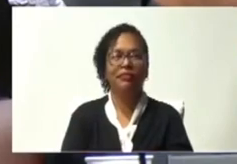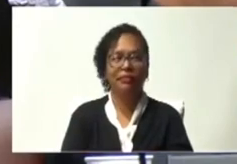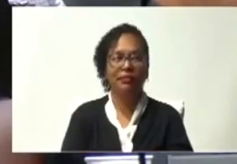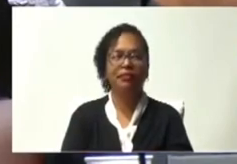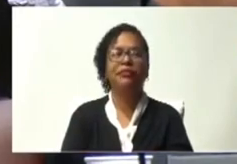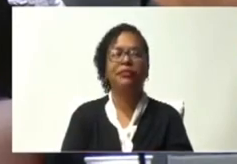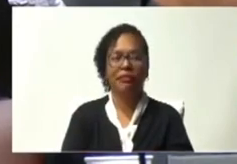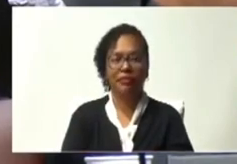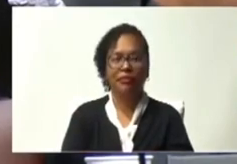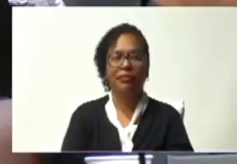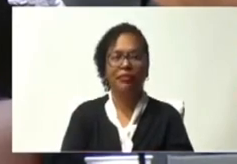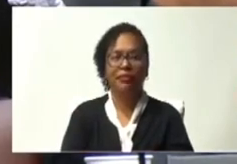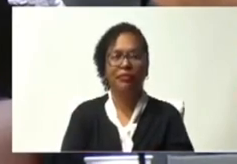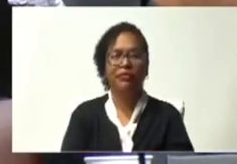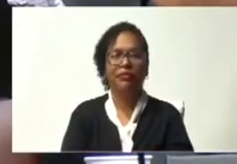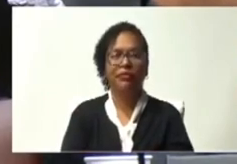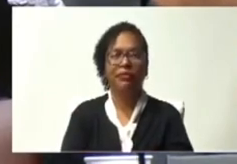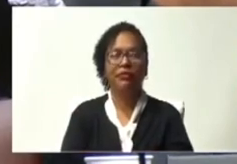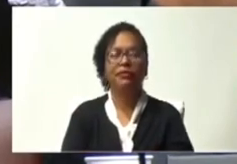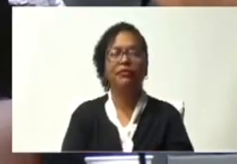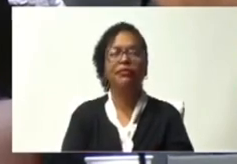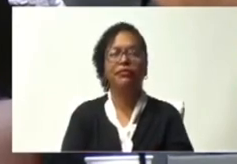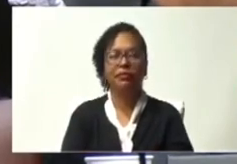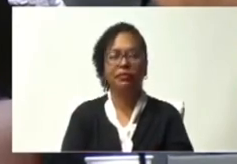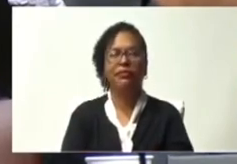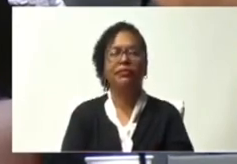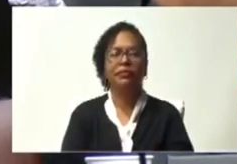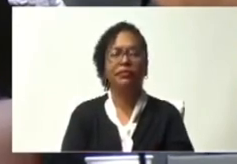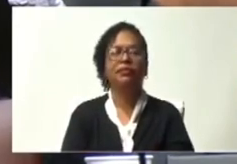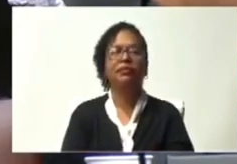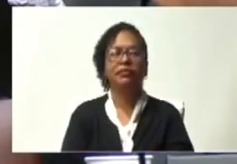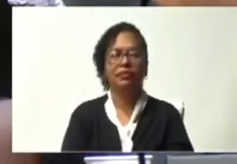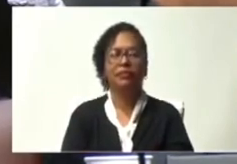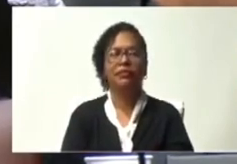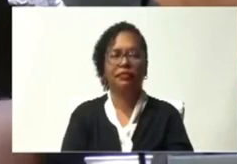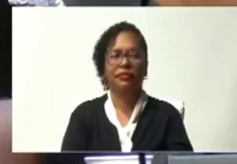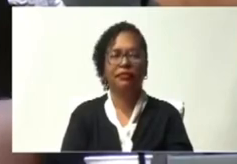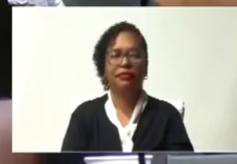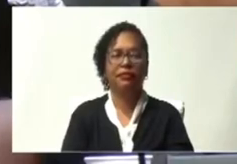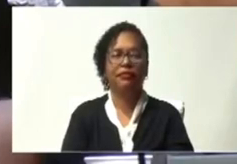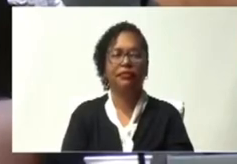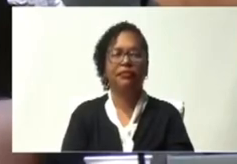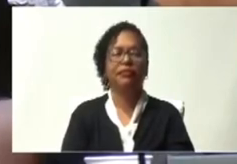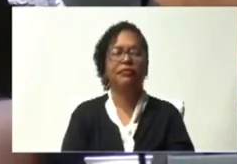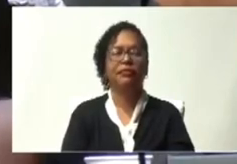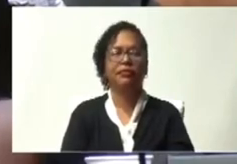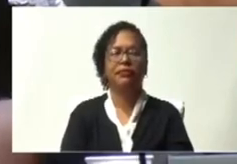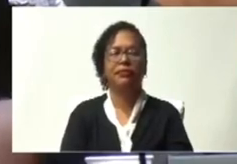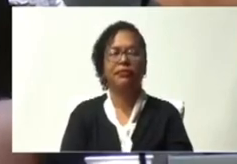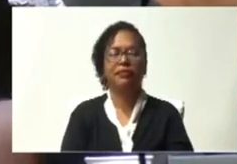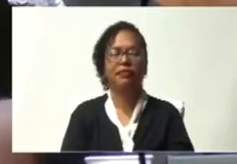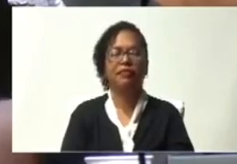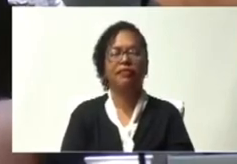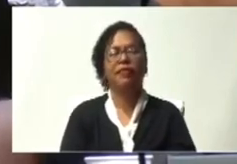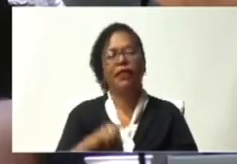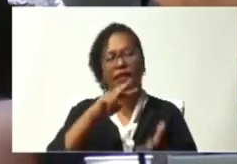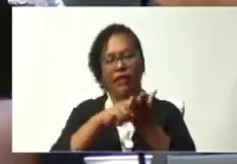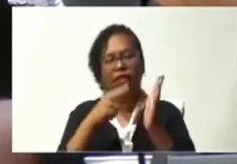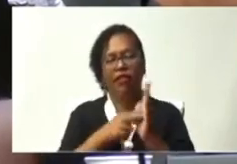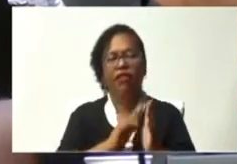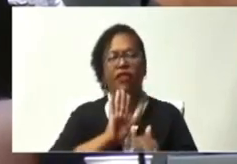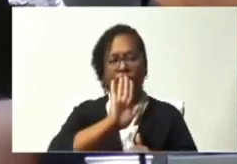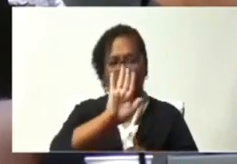sostener podemos darle a esos Humildes ciudadanos un arma legal para seguir produciendo